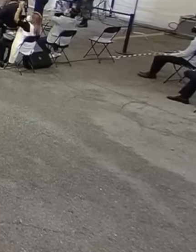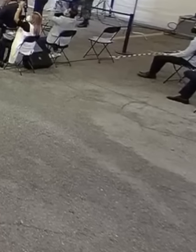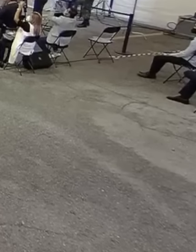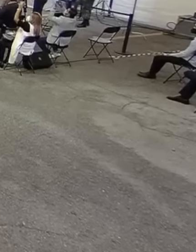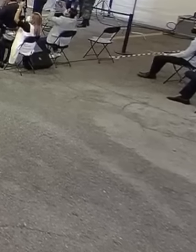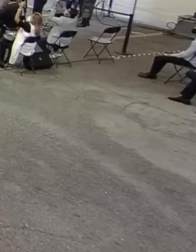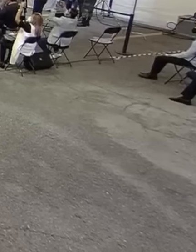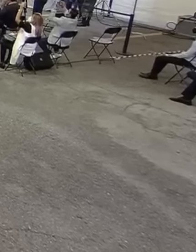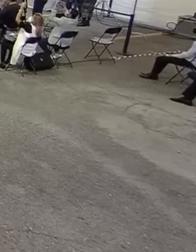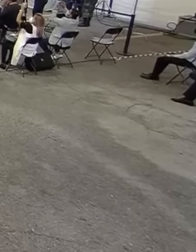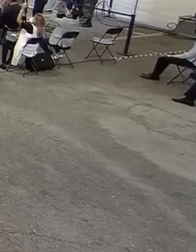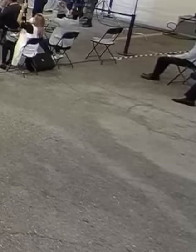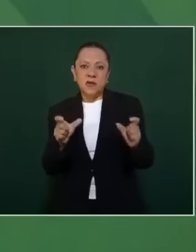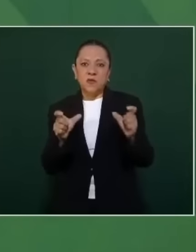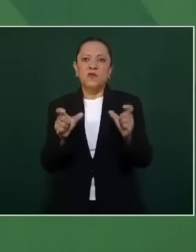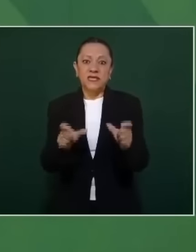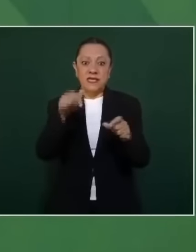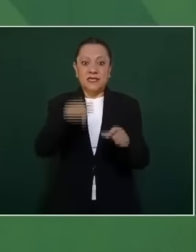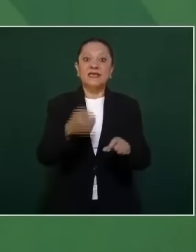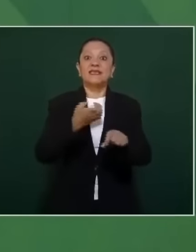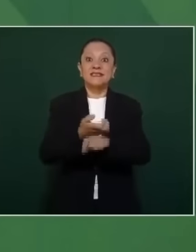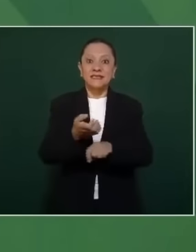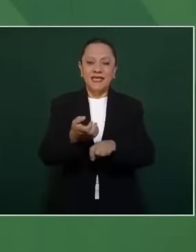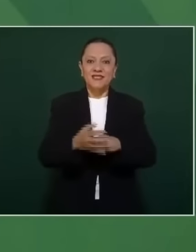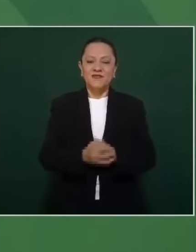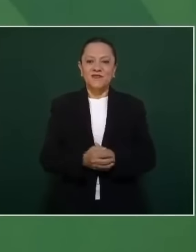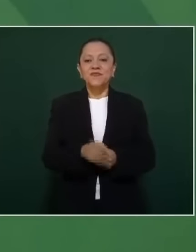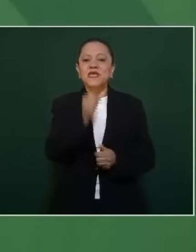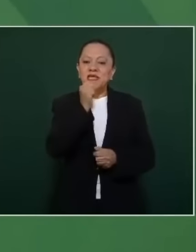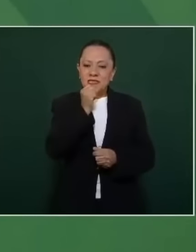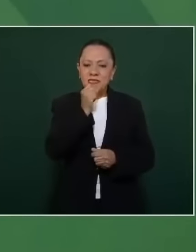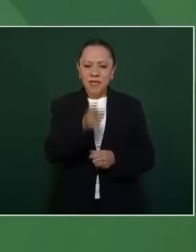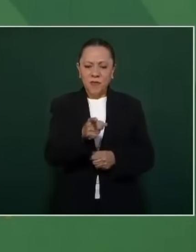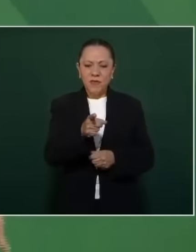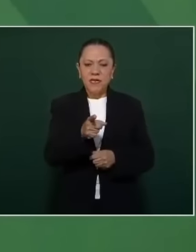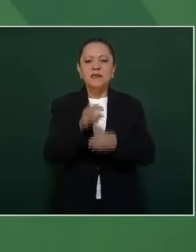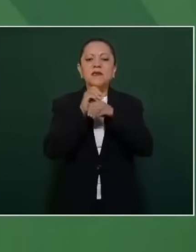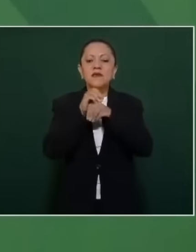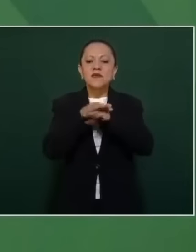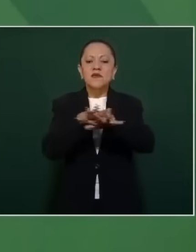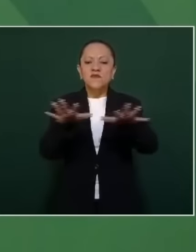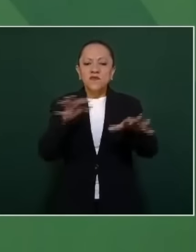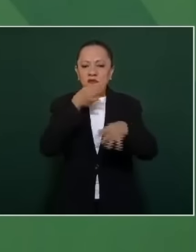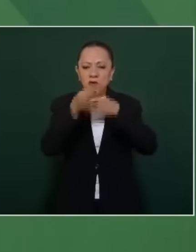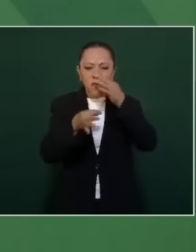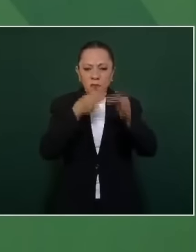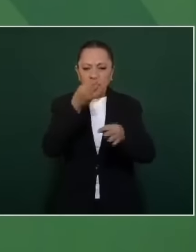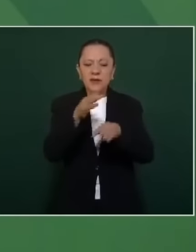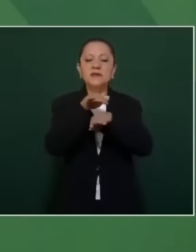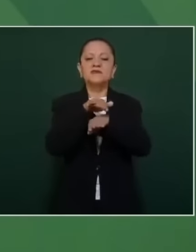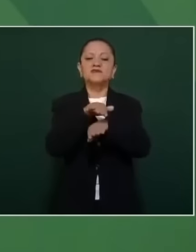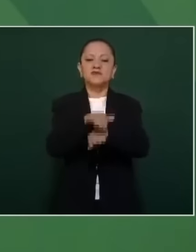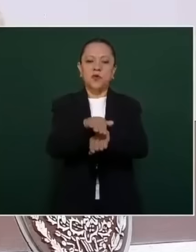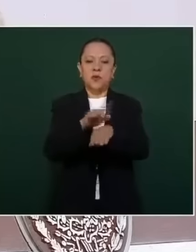rusos del mundo, a lo que contestó: "México no es una colonia de Rusia, ni de China, ni de Estados Unidos". Dijo